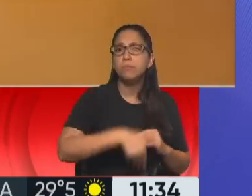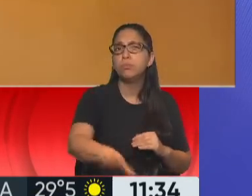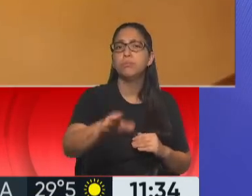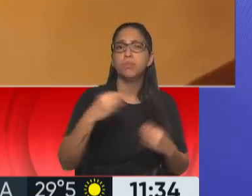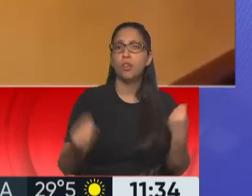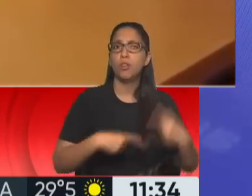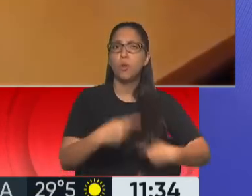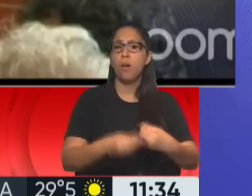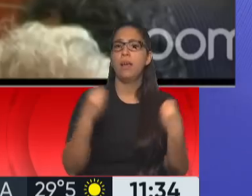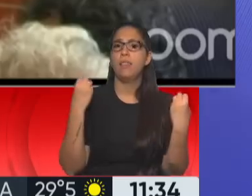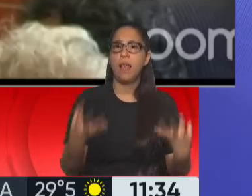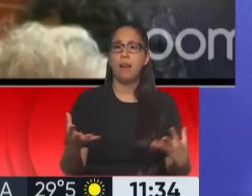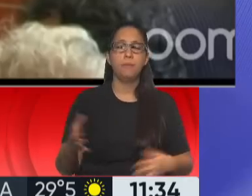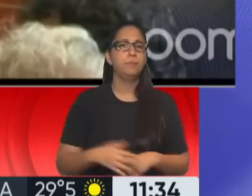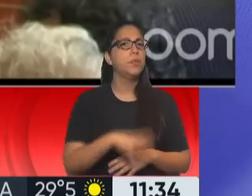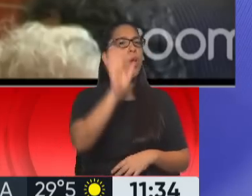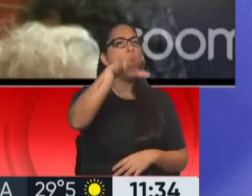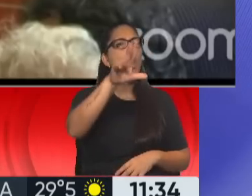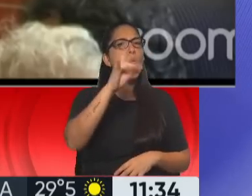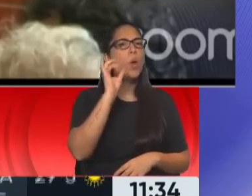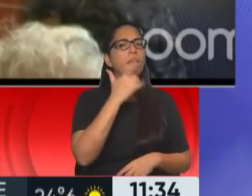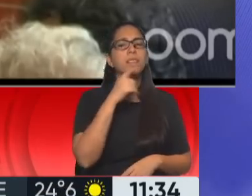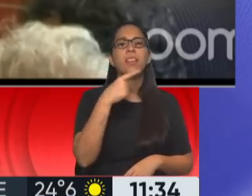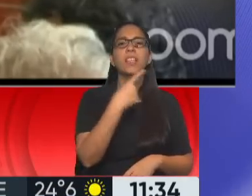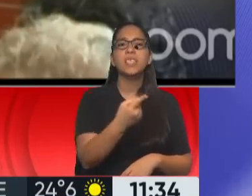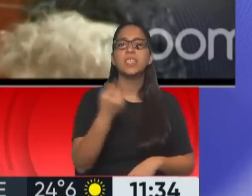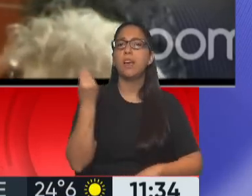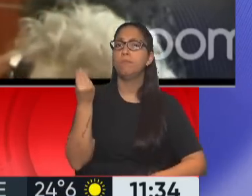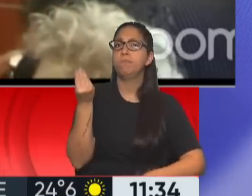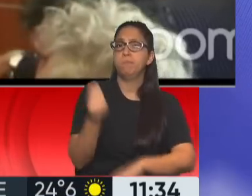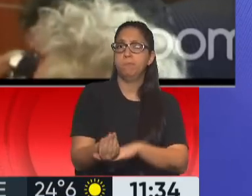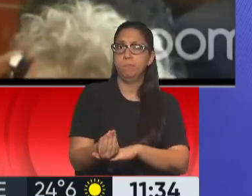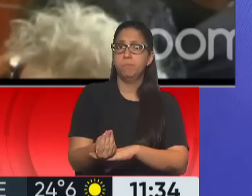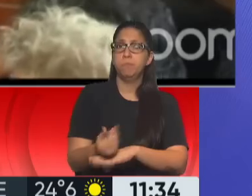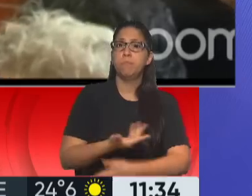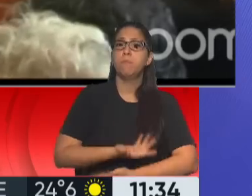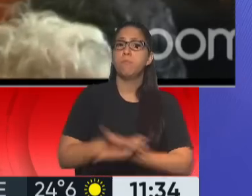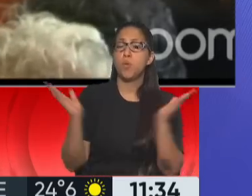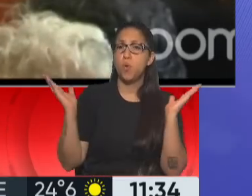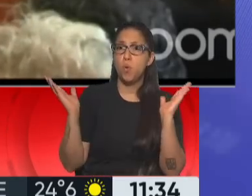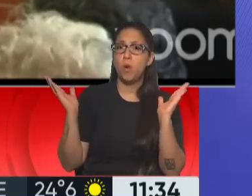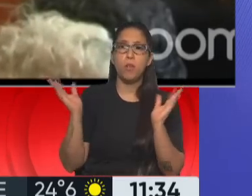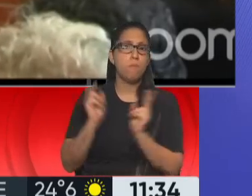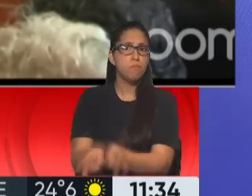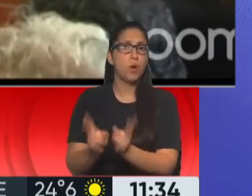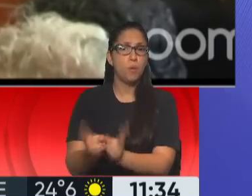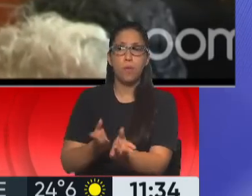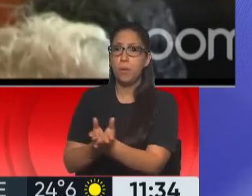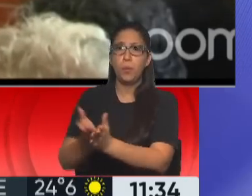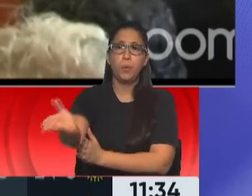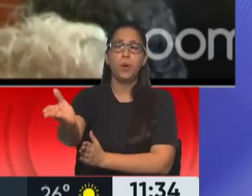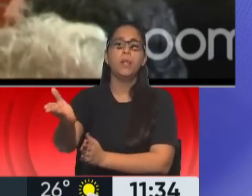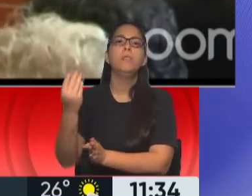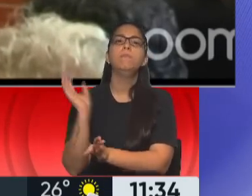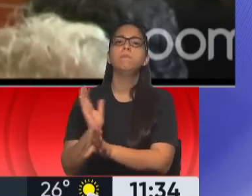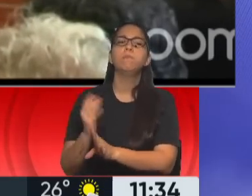partes Lourdes, van a apelar. Sí. ¿La inhabilitación permanente para ejercer cargos públicos es a partir de este momento o es a